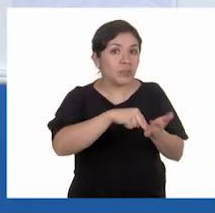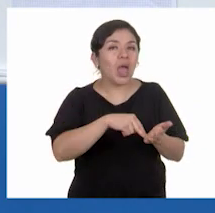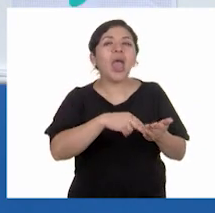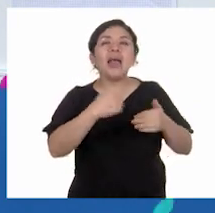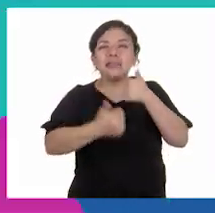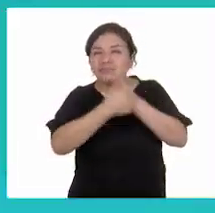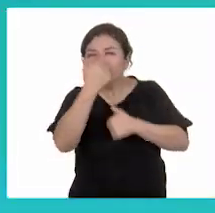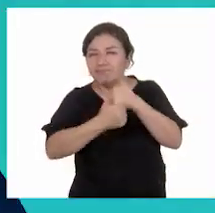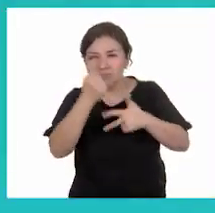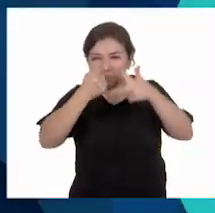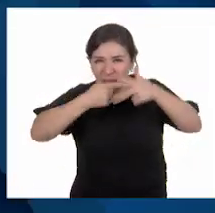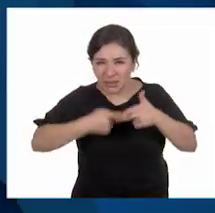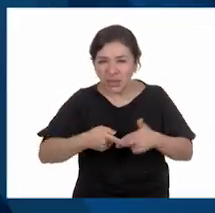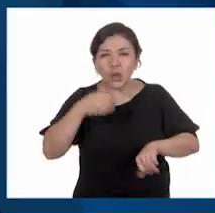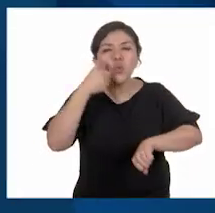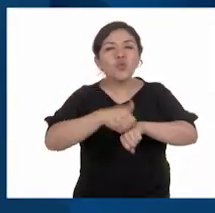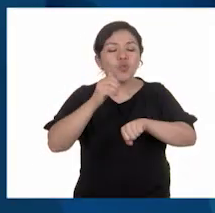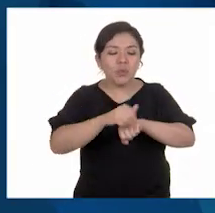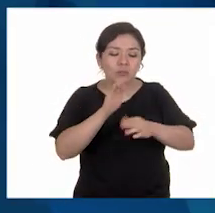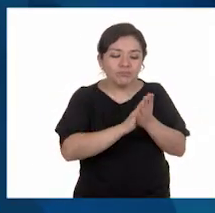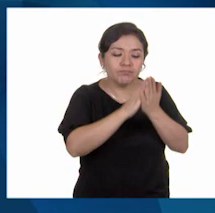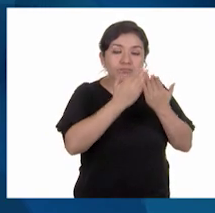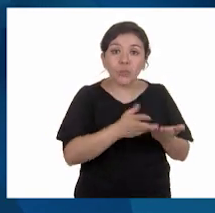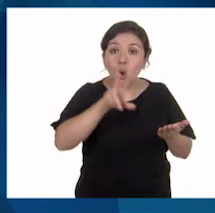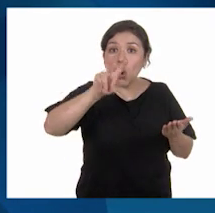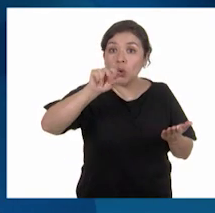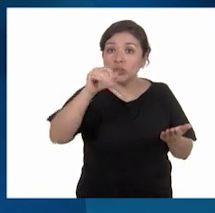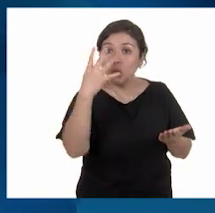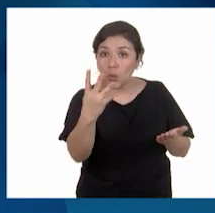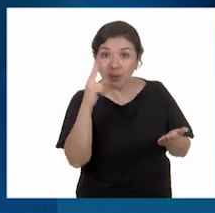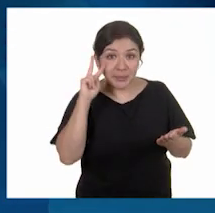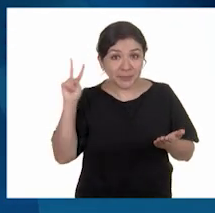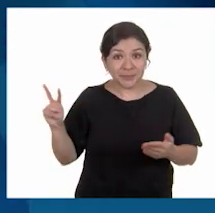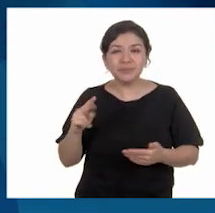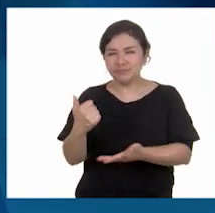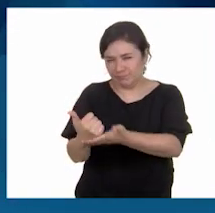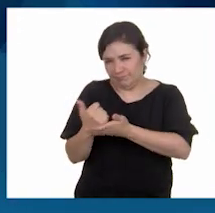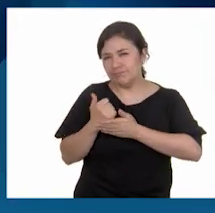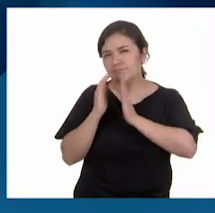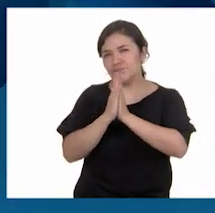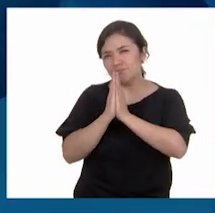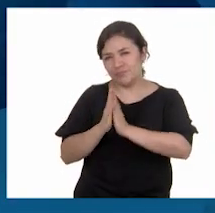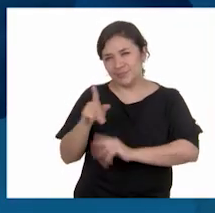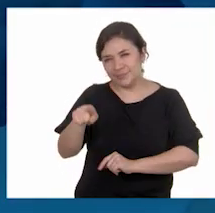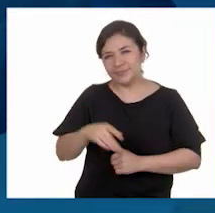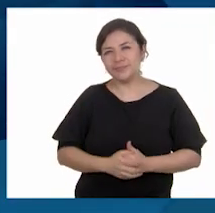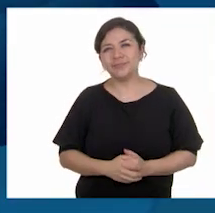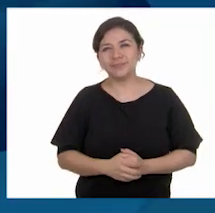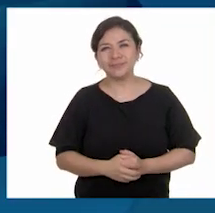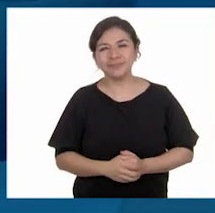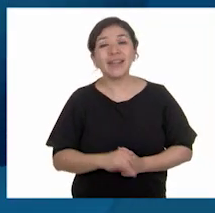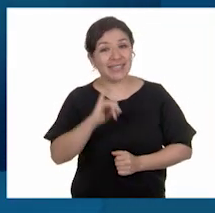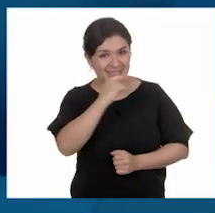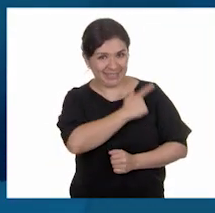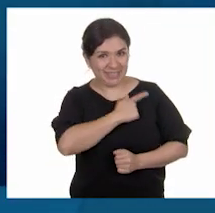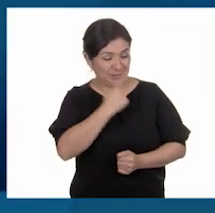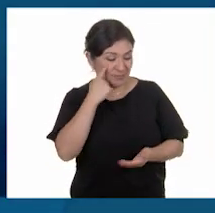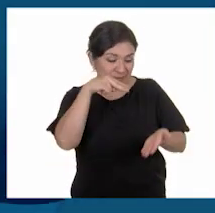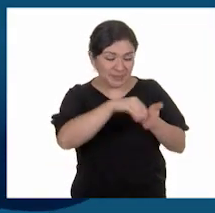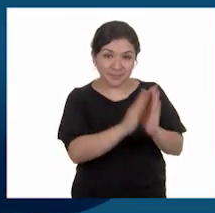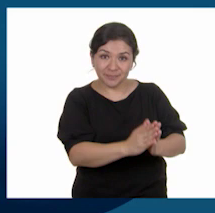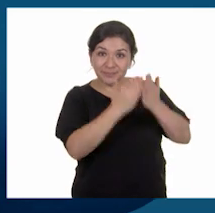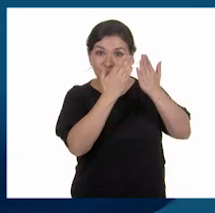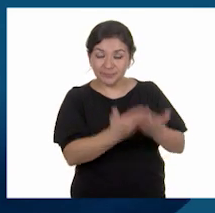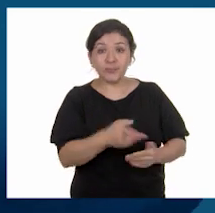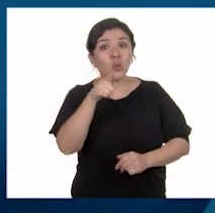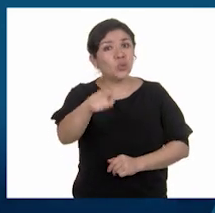desafíos matemáticos en la página 84. ¿Me ayudas, por favor, Larisa? Claro que sí, maestra. Ábrelo, aquí está, aquí está.